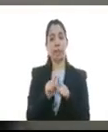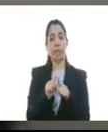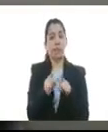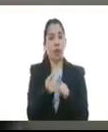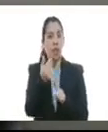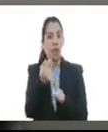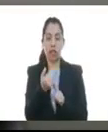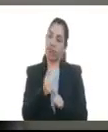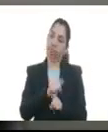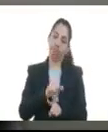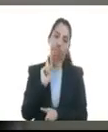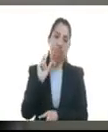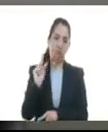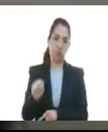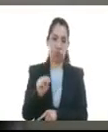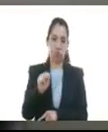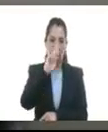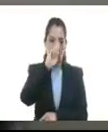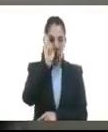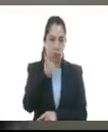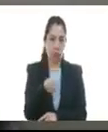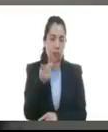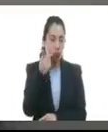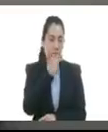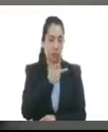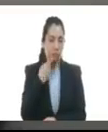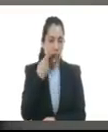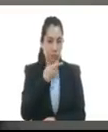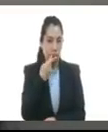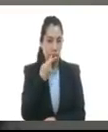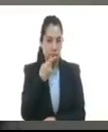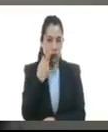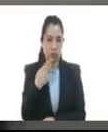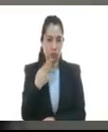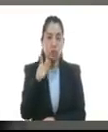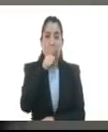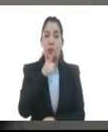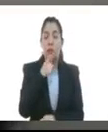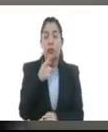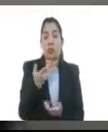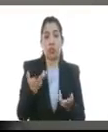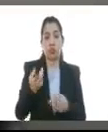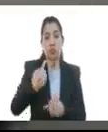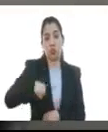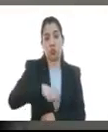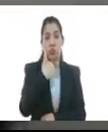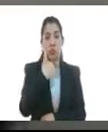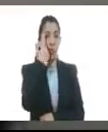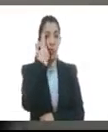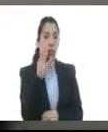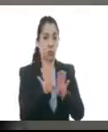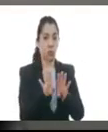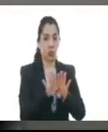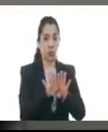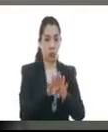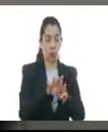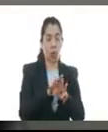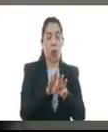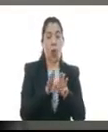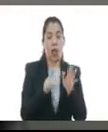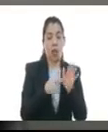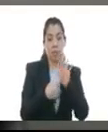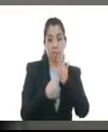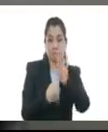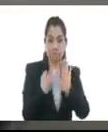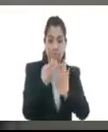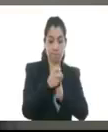este primer programa, que fue No hay lengua sin pueblo, pues quisimos hablar eso, ¿no? Y que las 3 conductoras nos explicaran y que nos